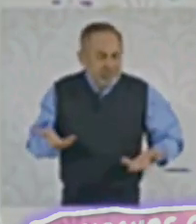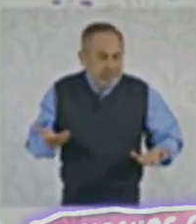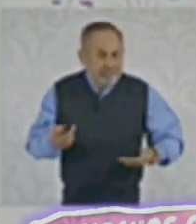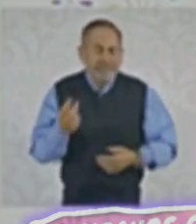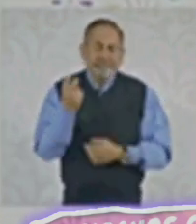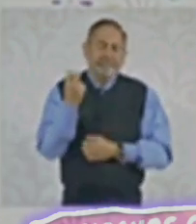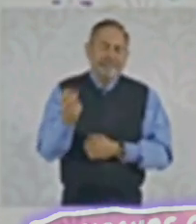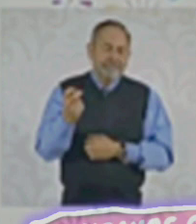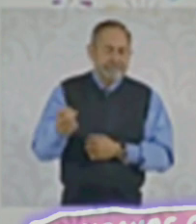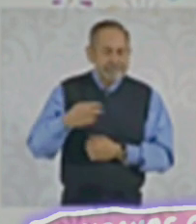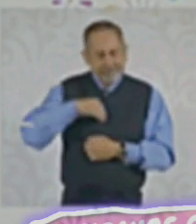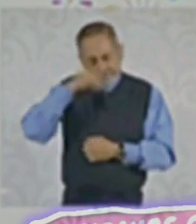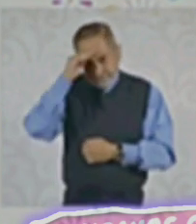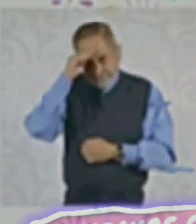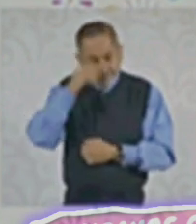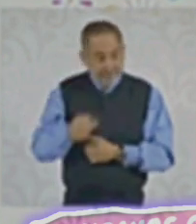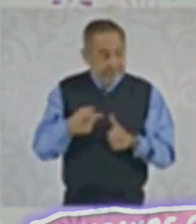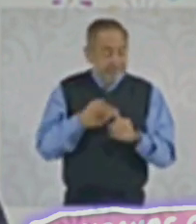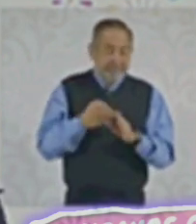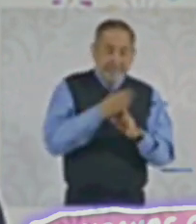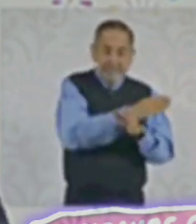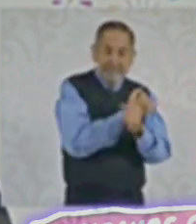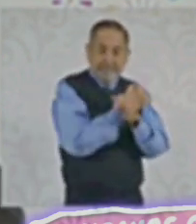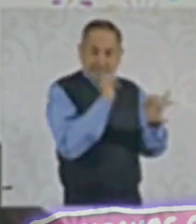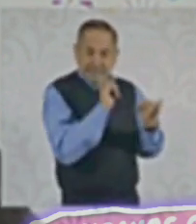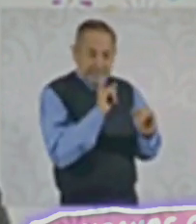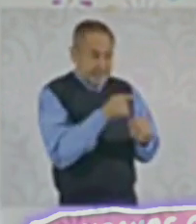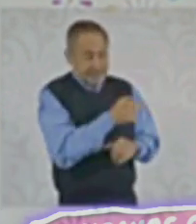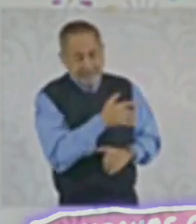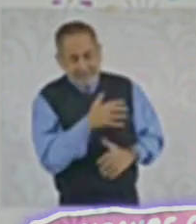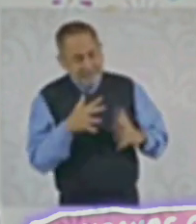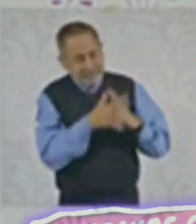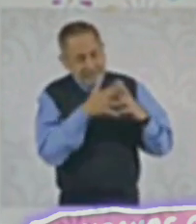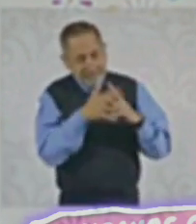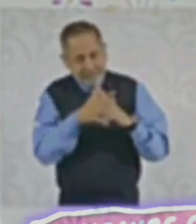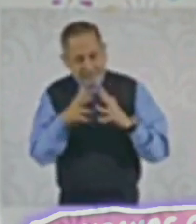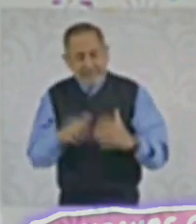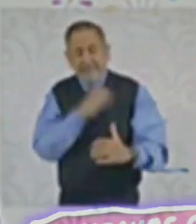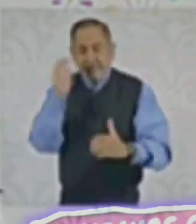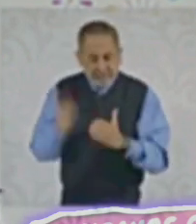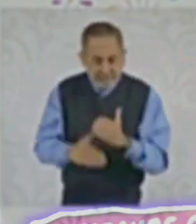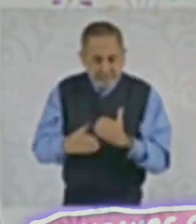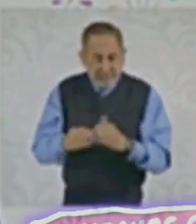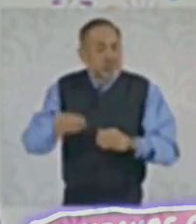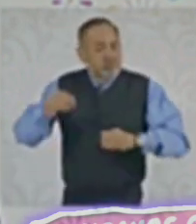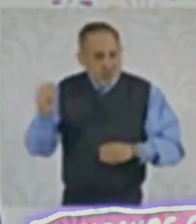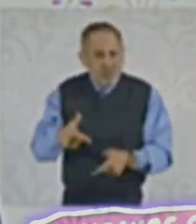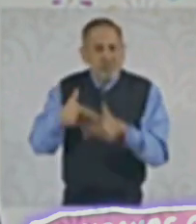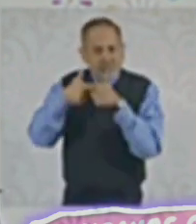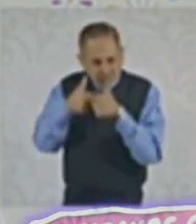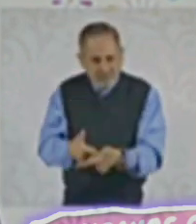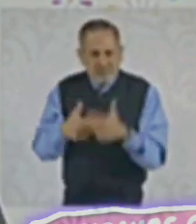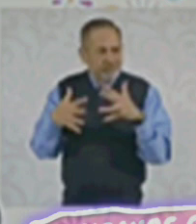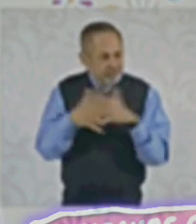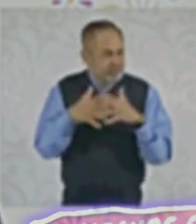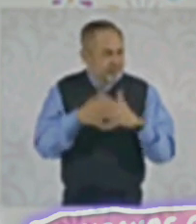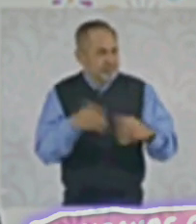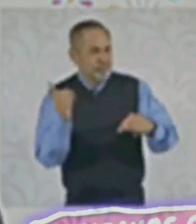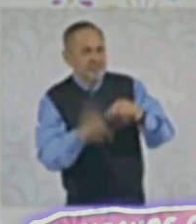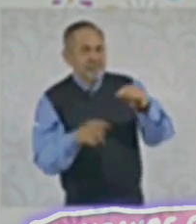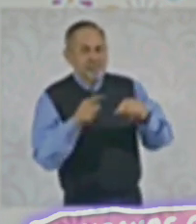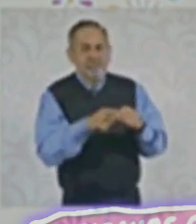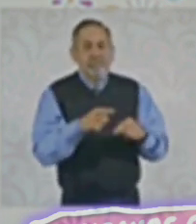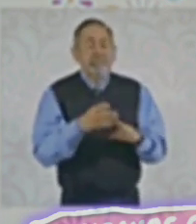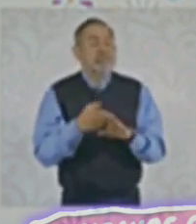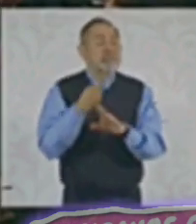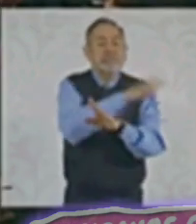Después de la independencia, su consumación, cómo siguen luchando contra la última